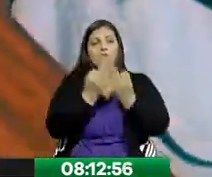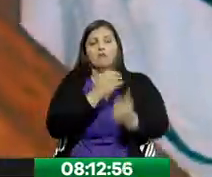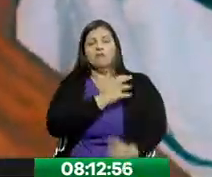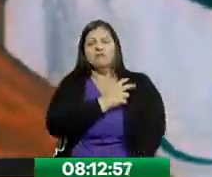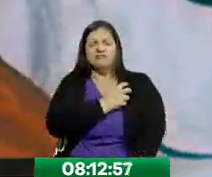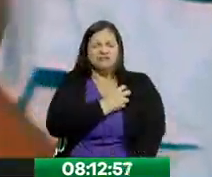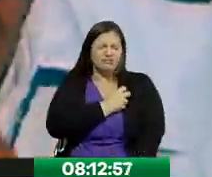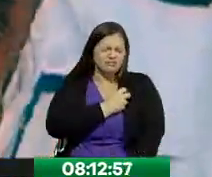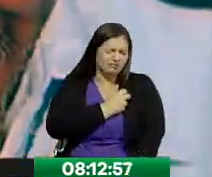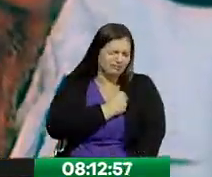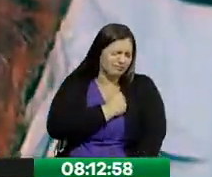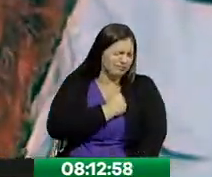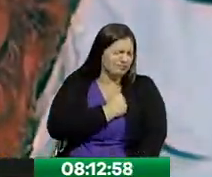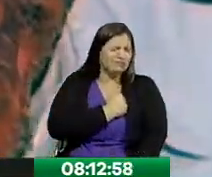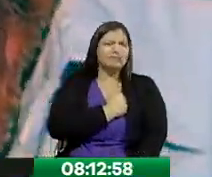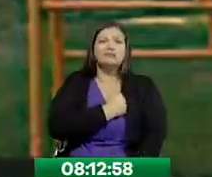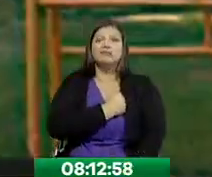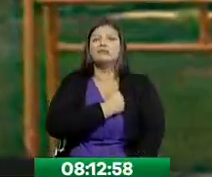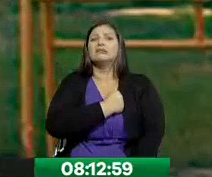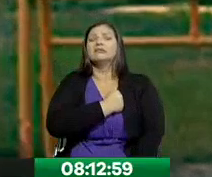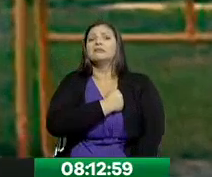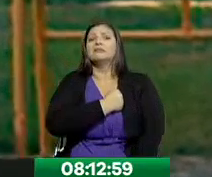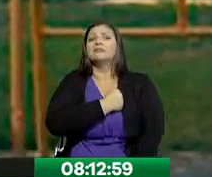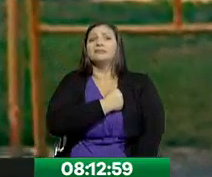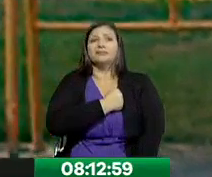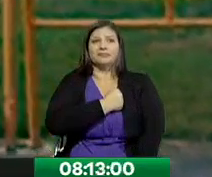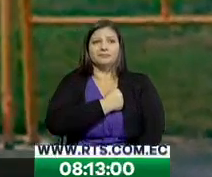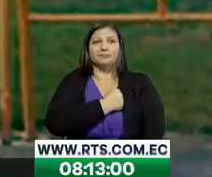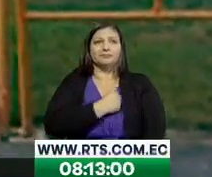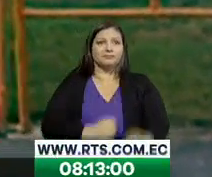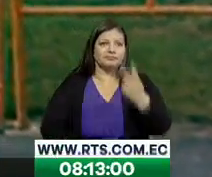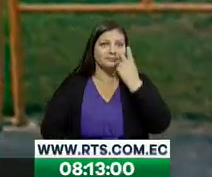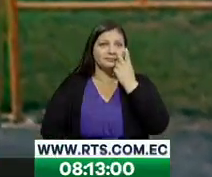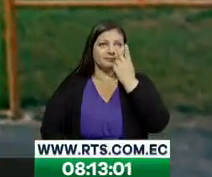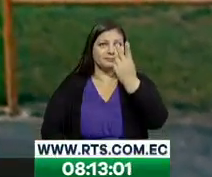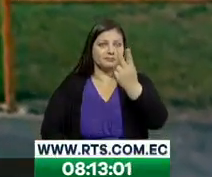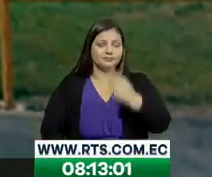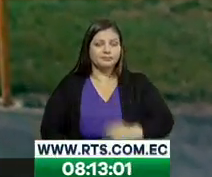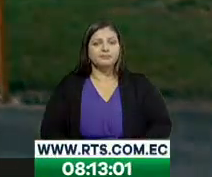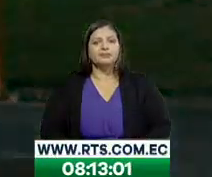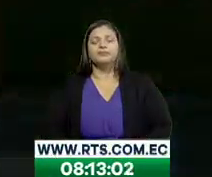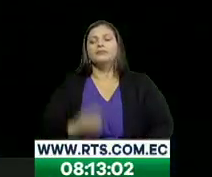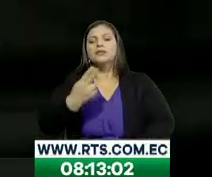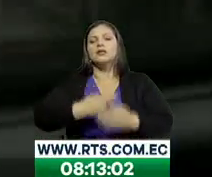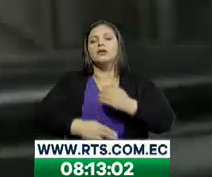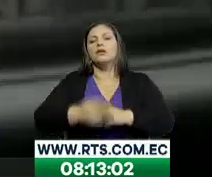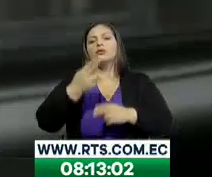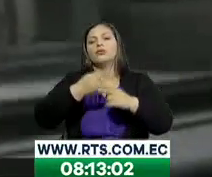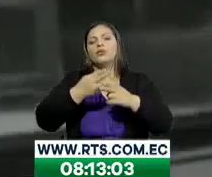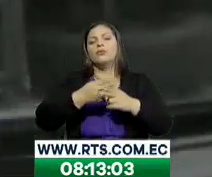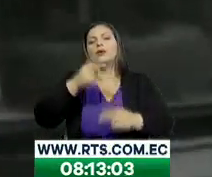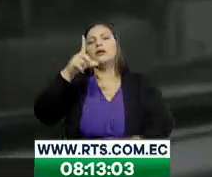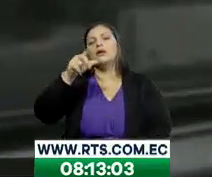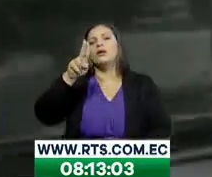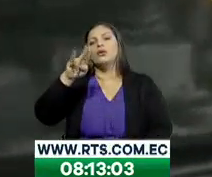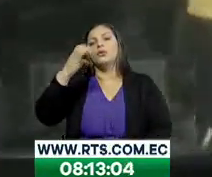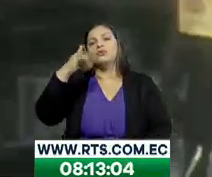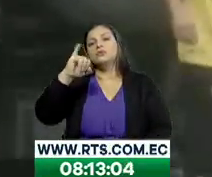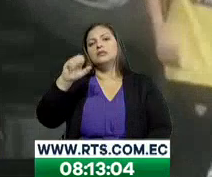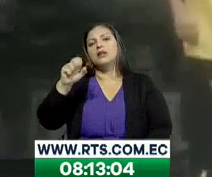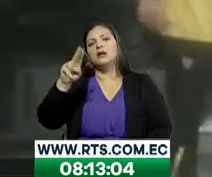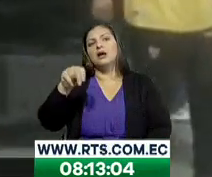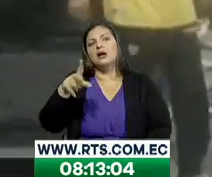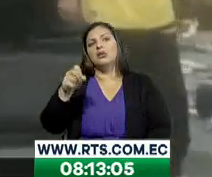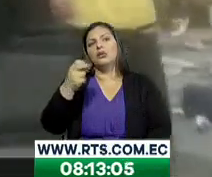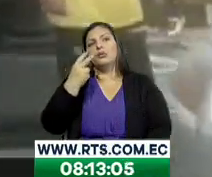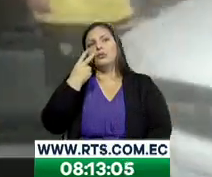estabilidad emocional de Luciano. Miguel Ángel, el mayor de sus hijos, fue uno de los 12 hinchas que acompañaron a su equipo